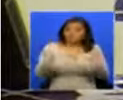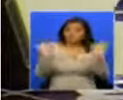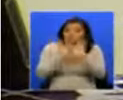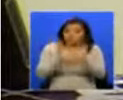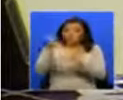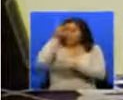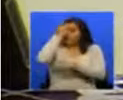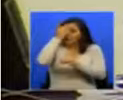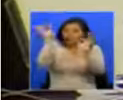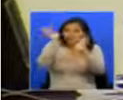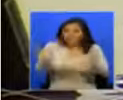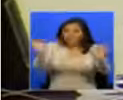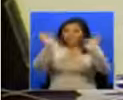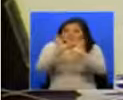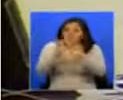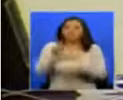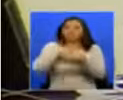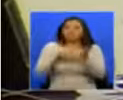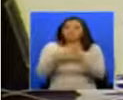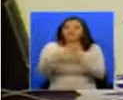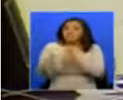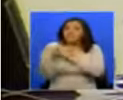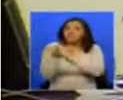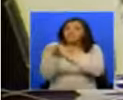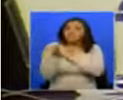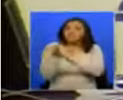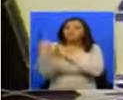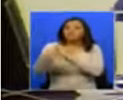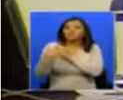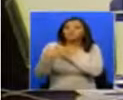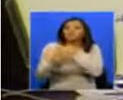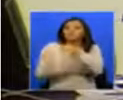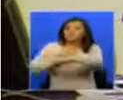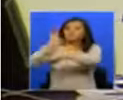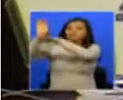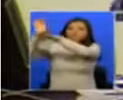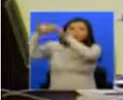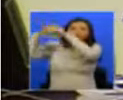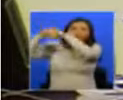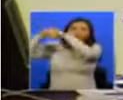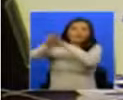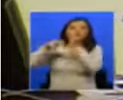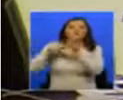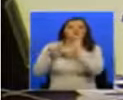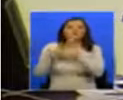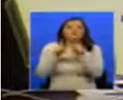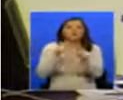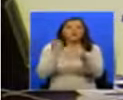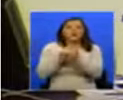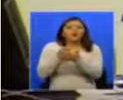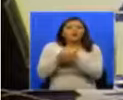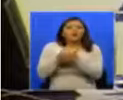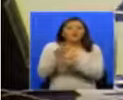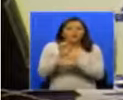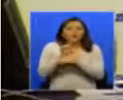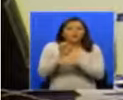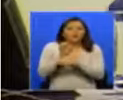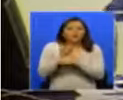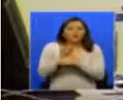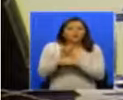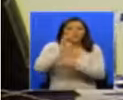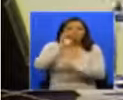subir artificialmente el precio de los bonos. Se iban a vender con precio. Con premio, perdón, nuestros bonos. En un país como Ecuador, con premio, no con descuento, con premio. ¿Por